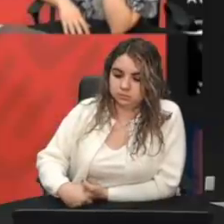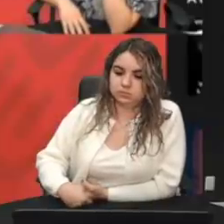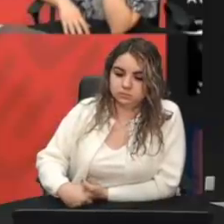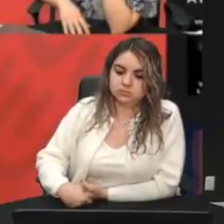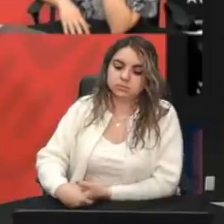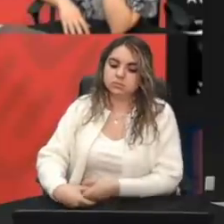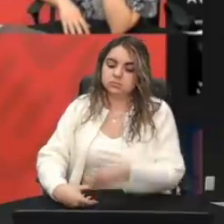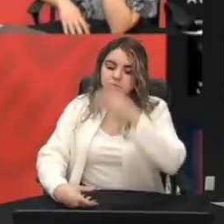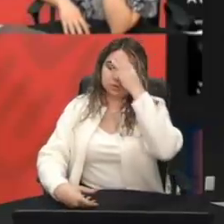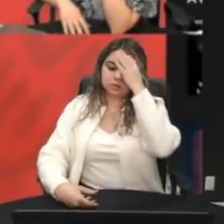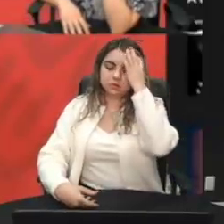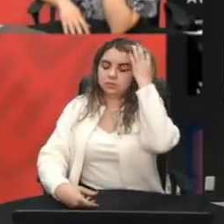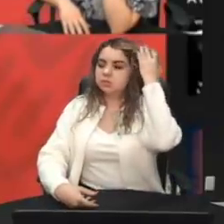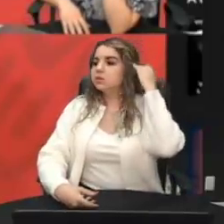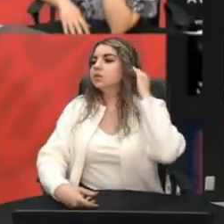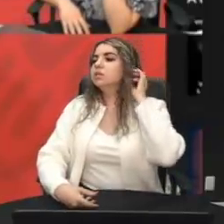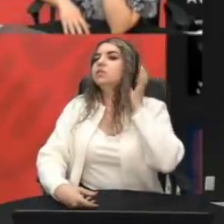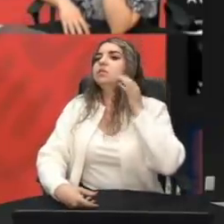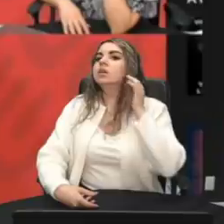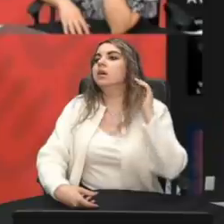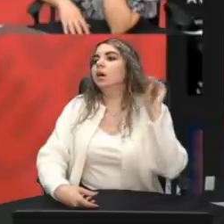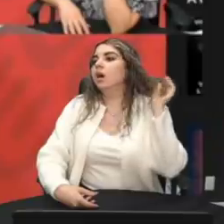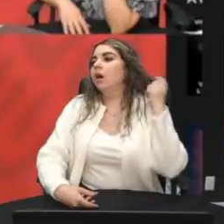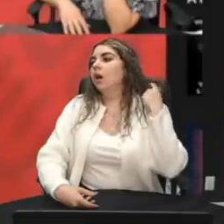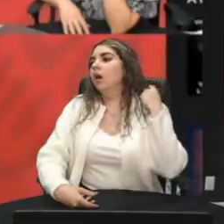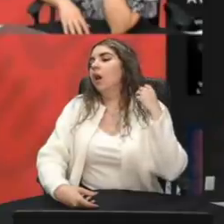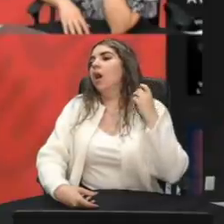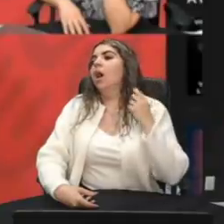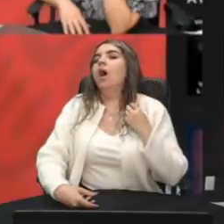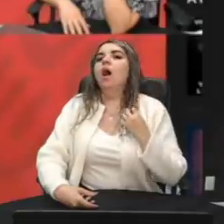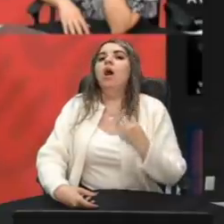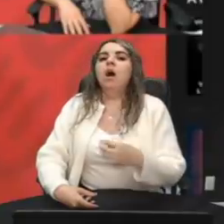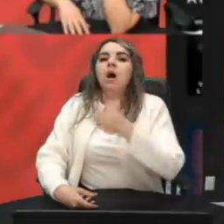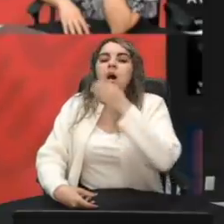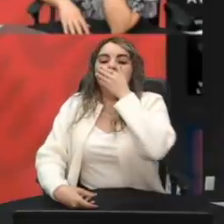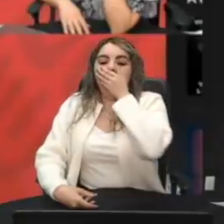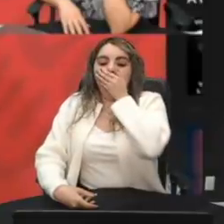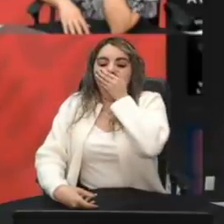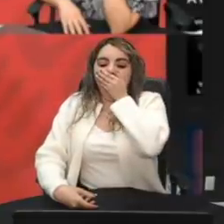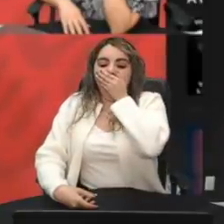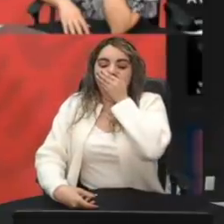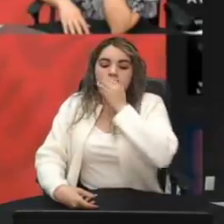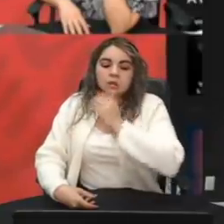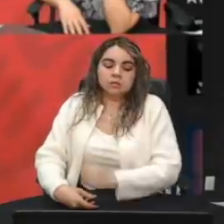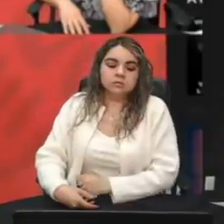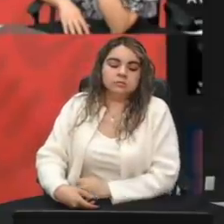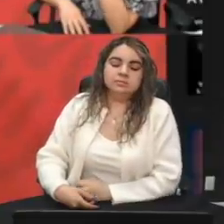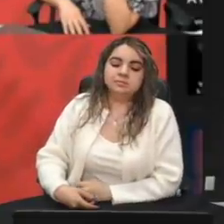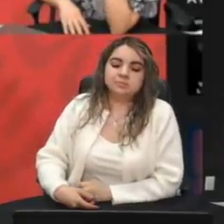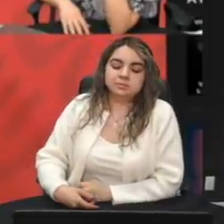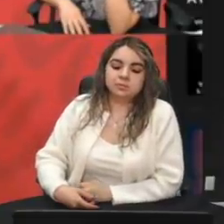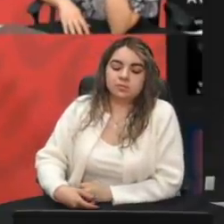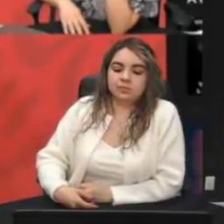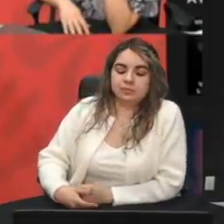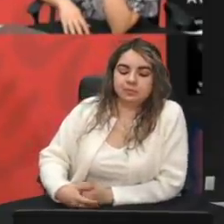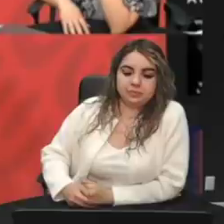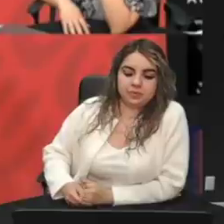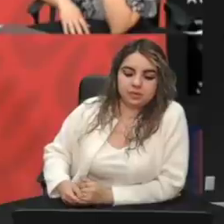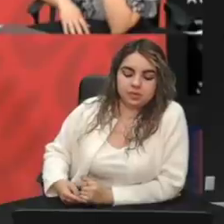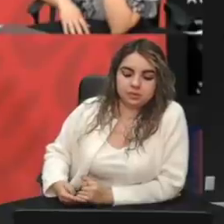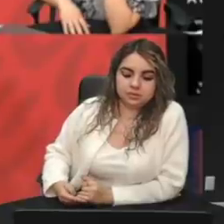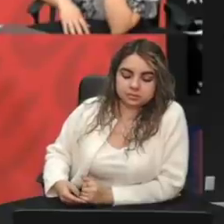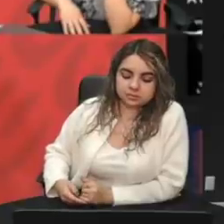millón de empleos. Y dijimos, vamos rápido, va a ser una